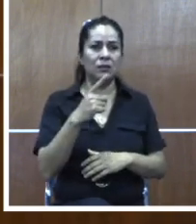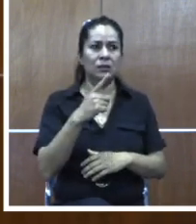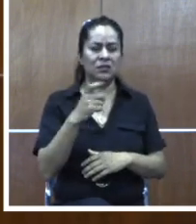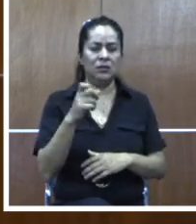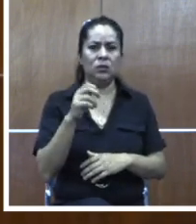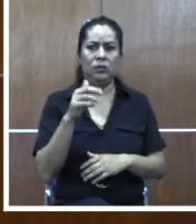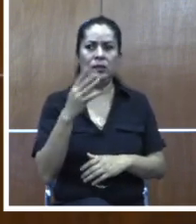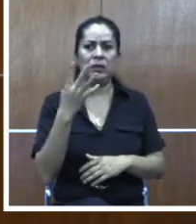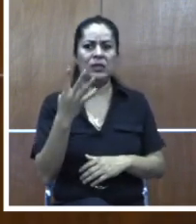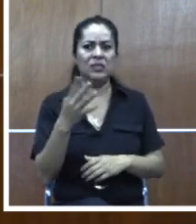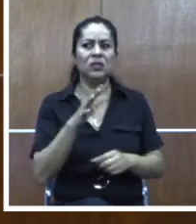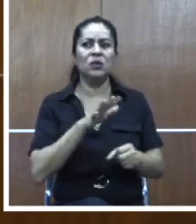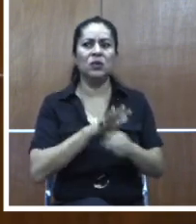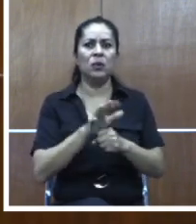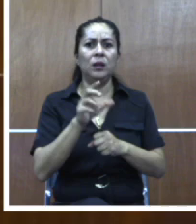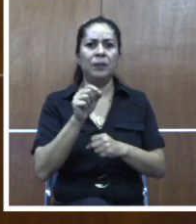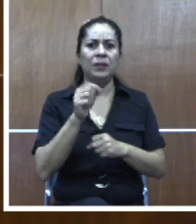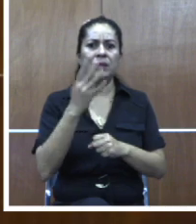44,697,145, de los cuales